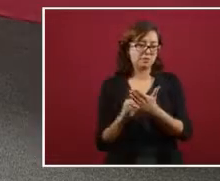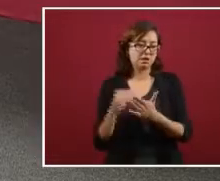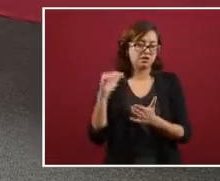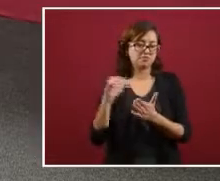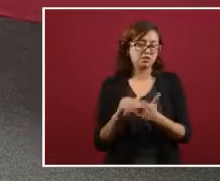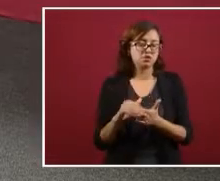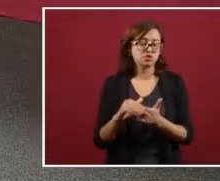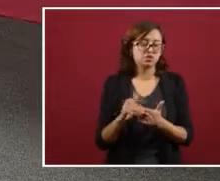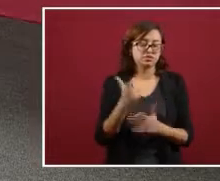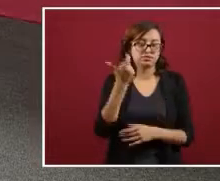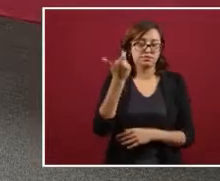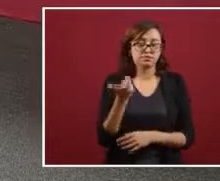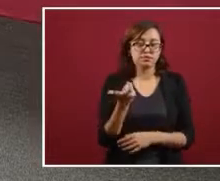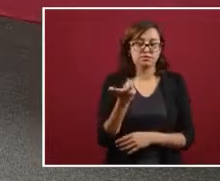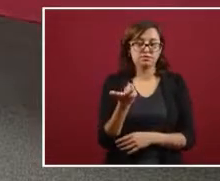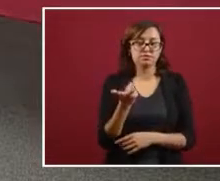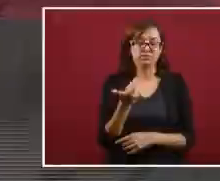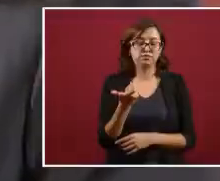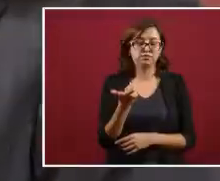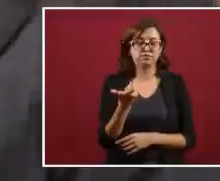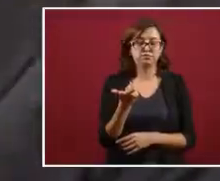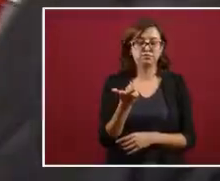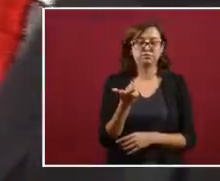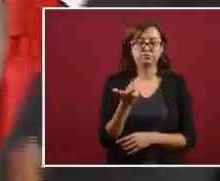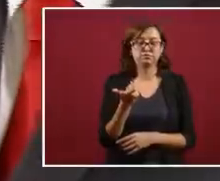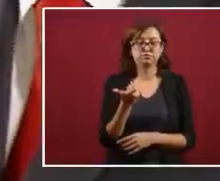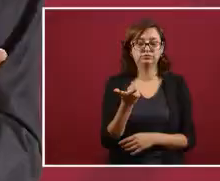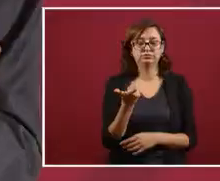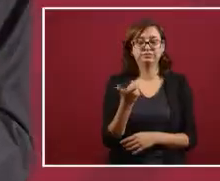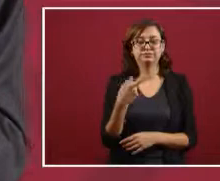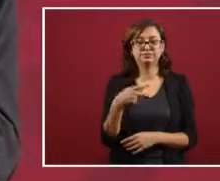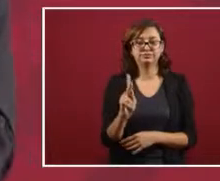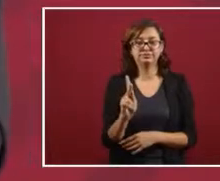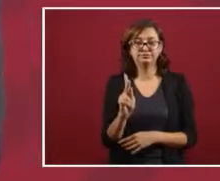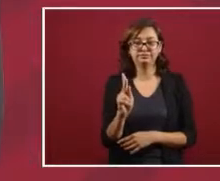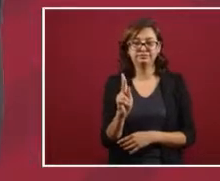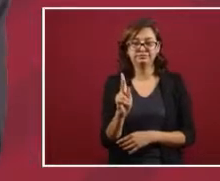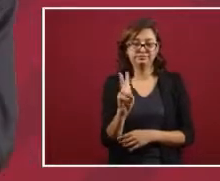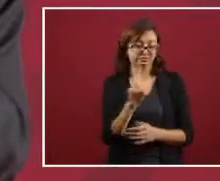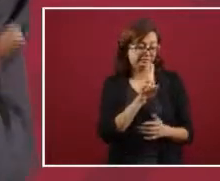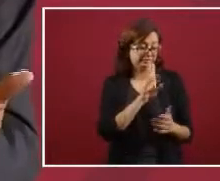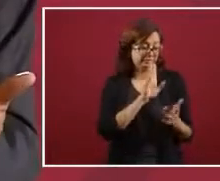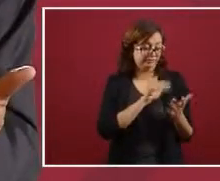115,000 millones de pesos, pero esos 2,500